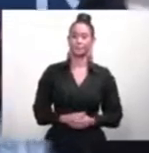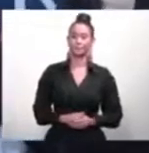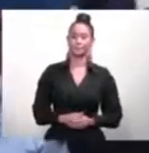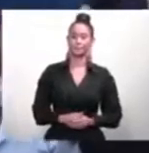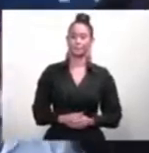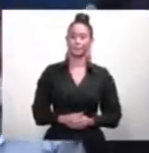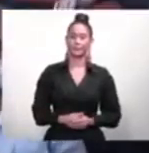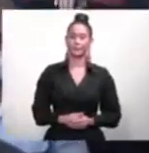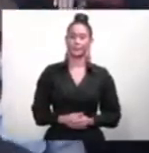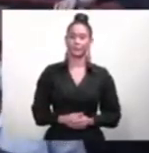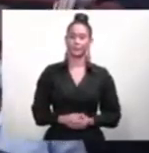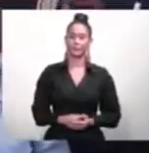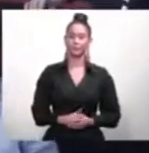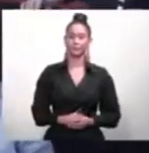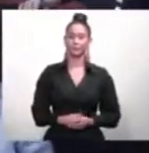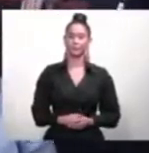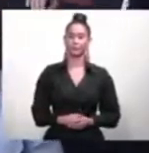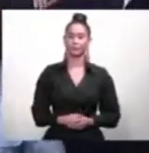Gracias.